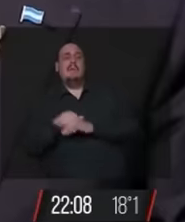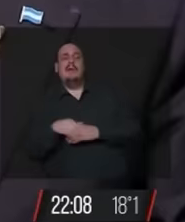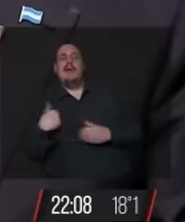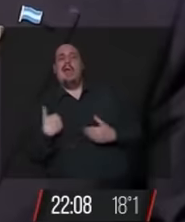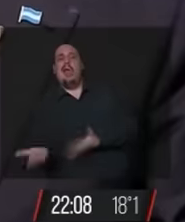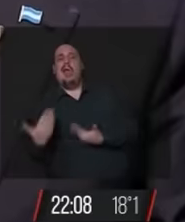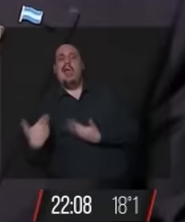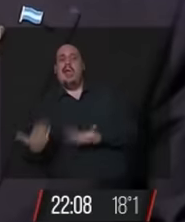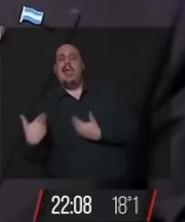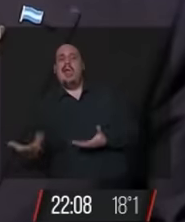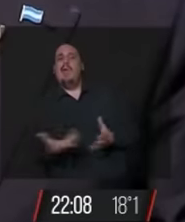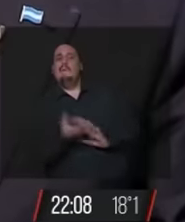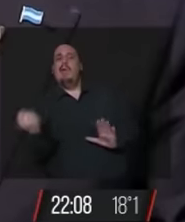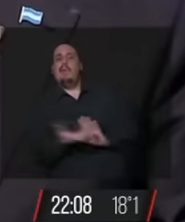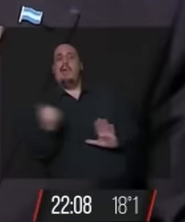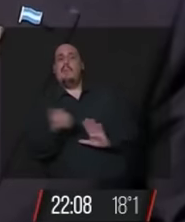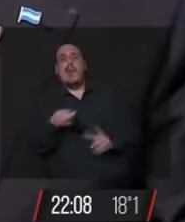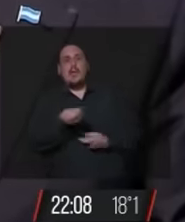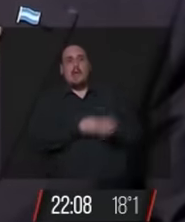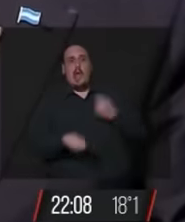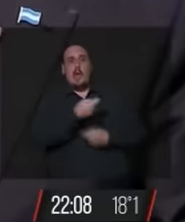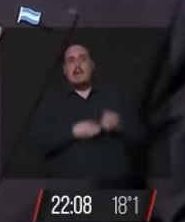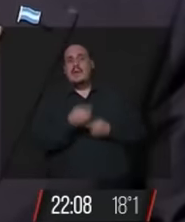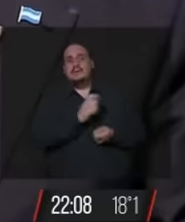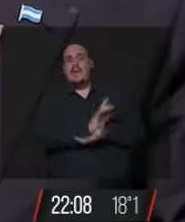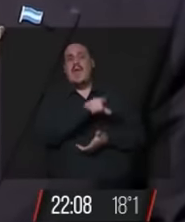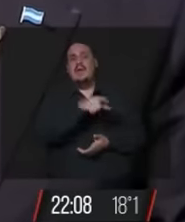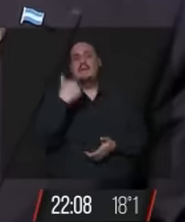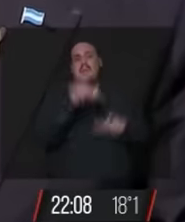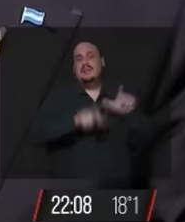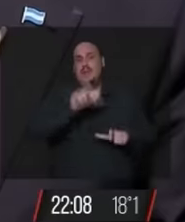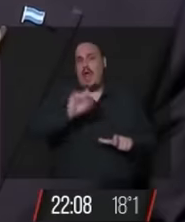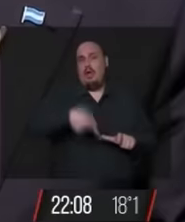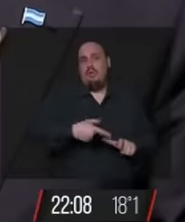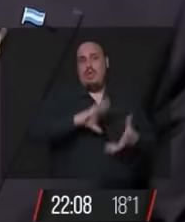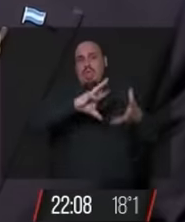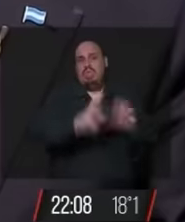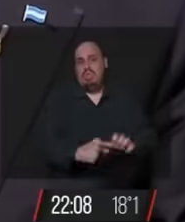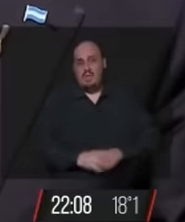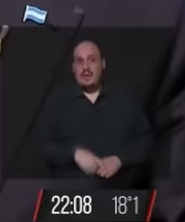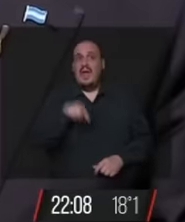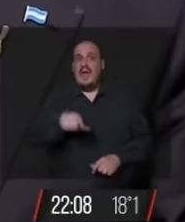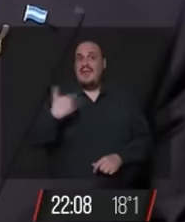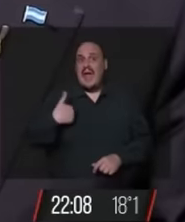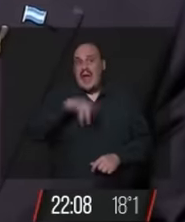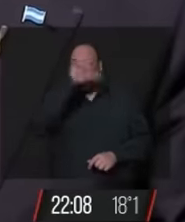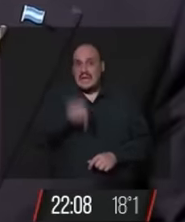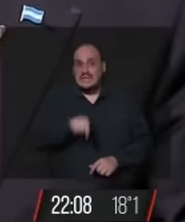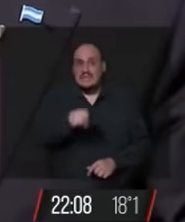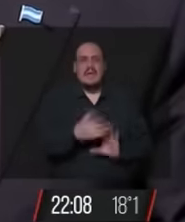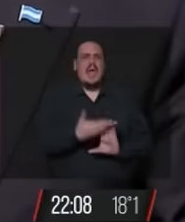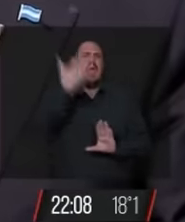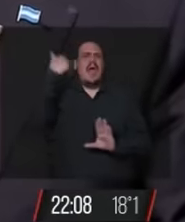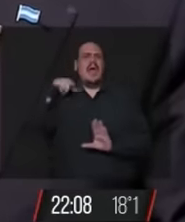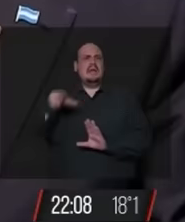y, comer, y manejar todo el comercio, y de esa manera perjudican a los argentinos de bien. Entonces, por eso Argentina, de ser el país que representaba